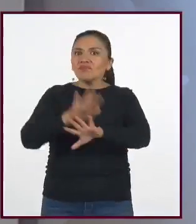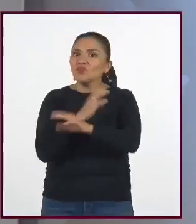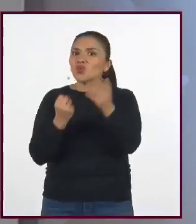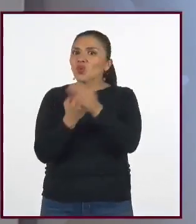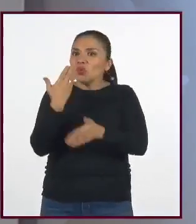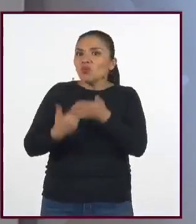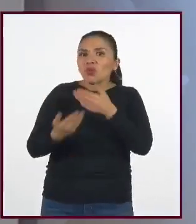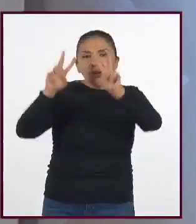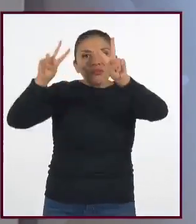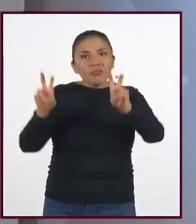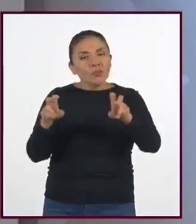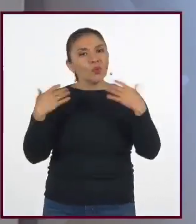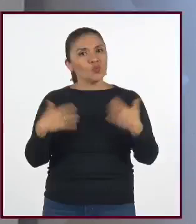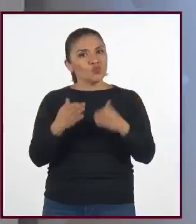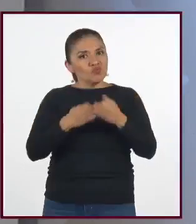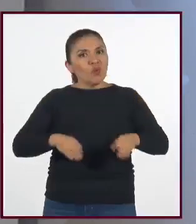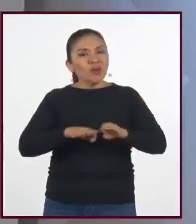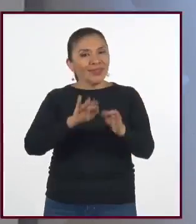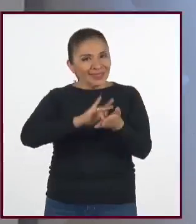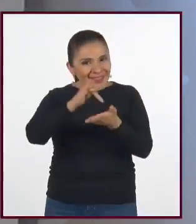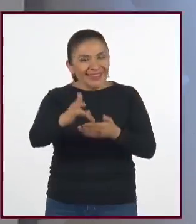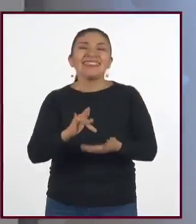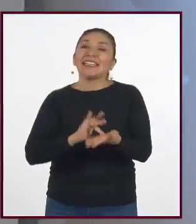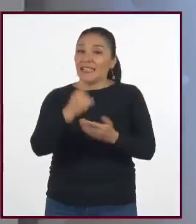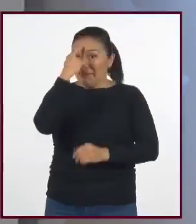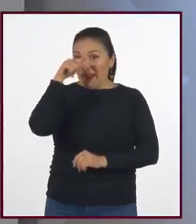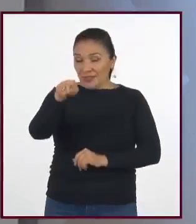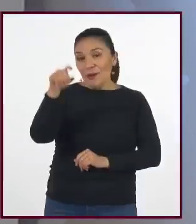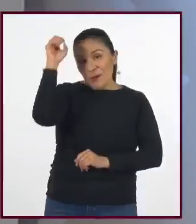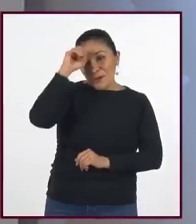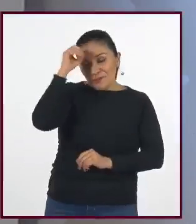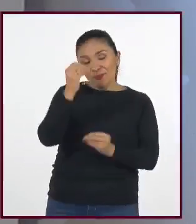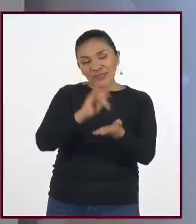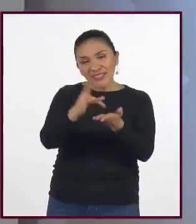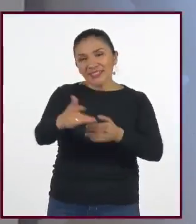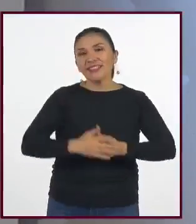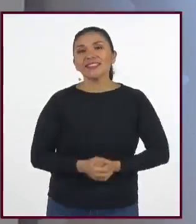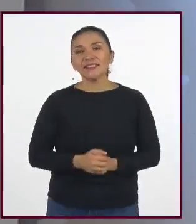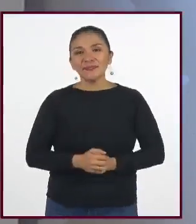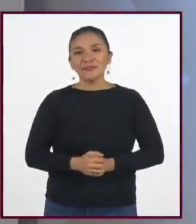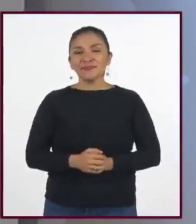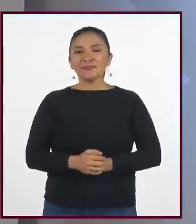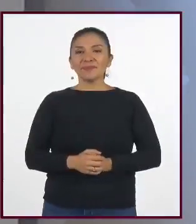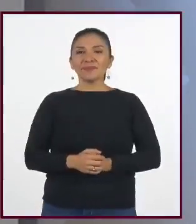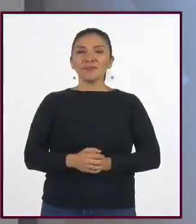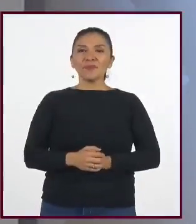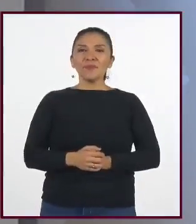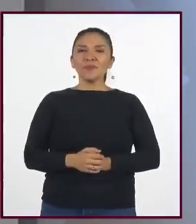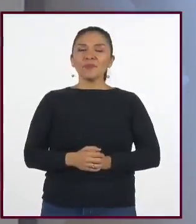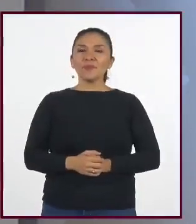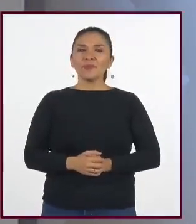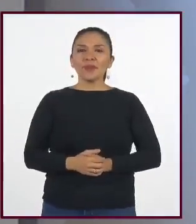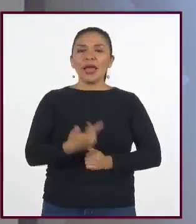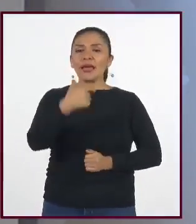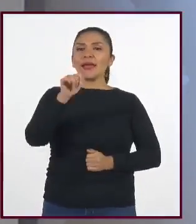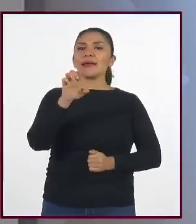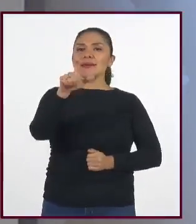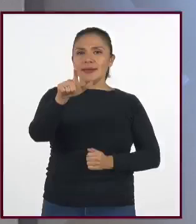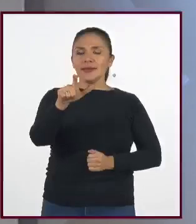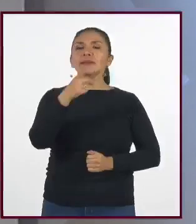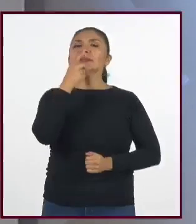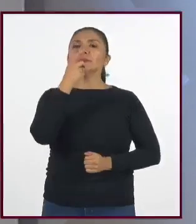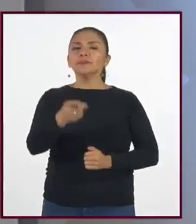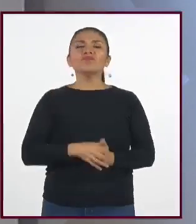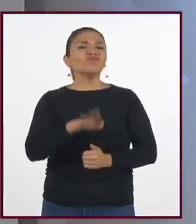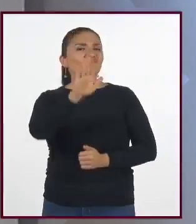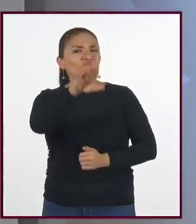de relevancia social. Gracias. No, gracias a ti por el comentario. Muchas gracias, Cecilia, por estar con nosotros. Gael García pregunta: ¿qué